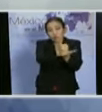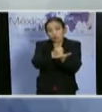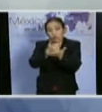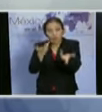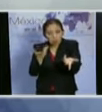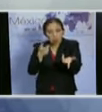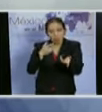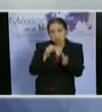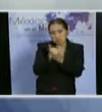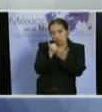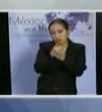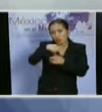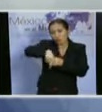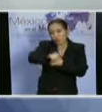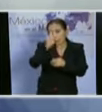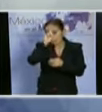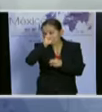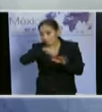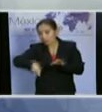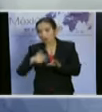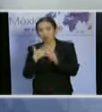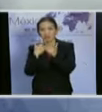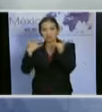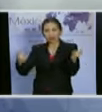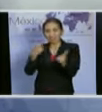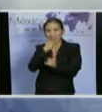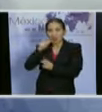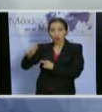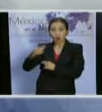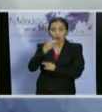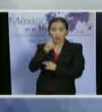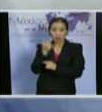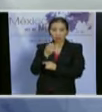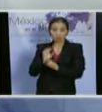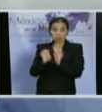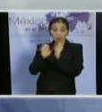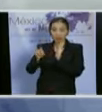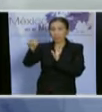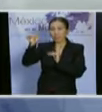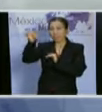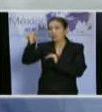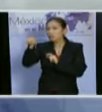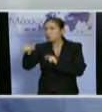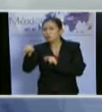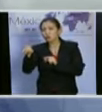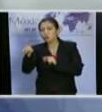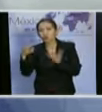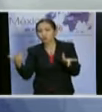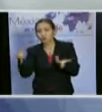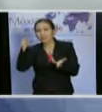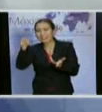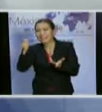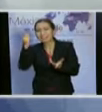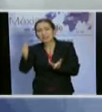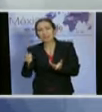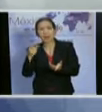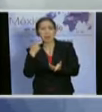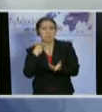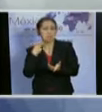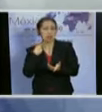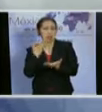políticas públicas a un historiador británico que me parece un hombre ejemplar. A él cuando le preguntaban ¿qué es hacer